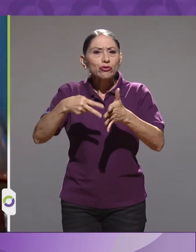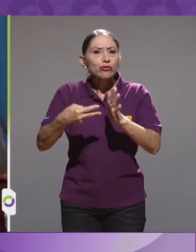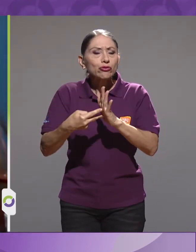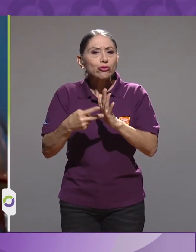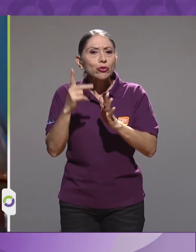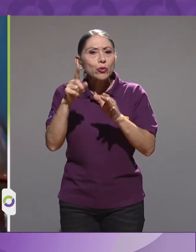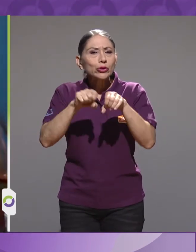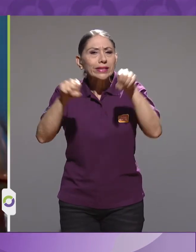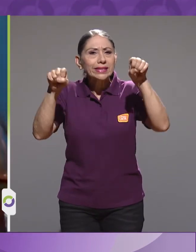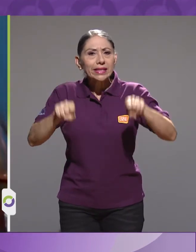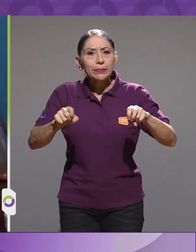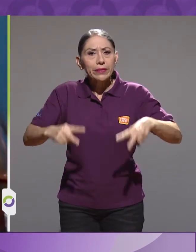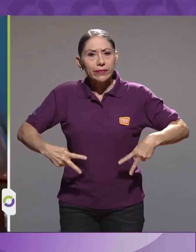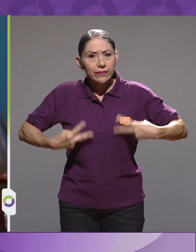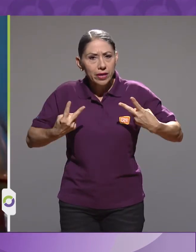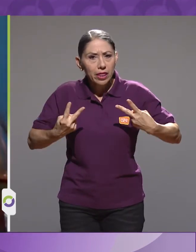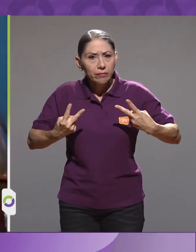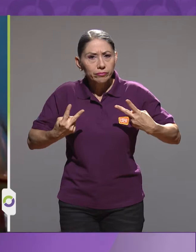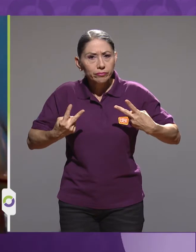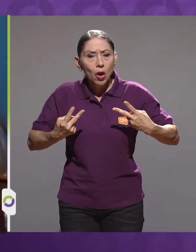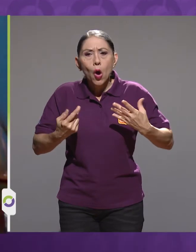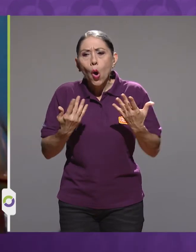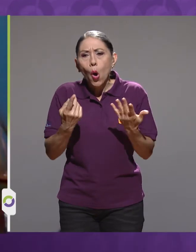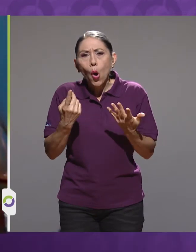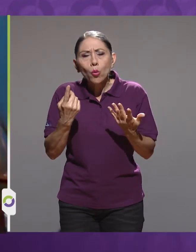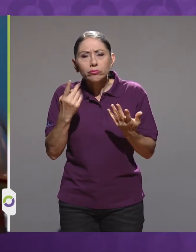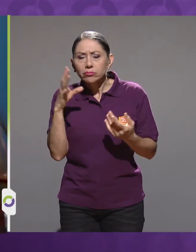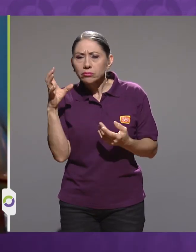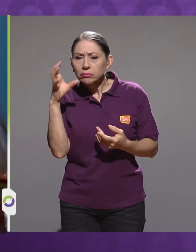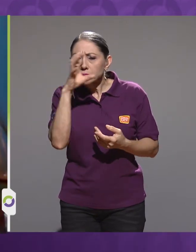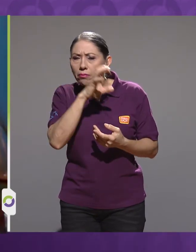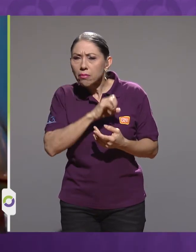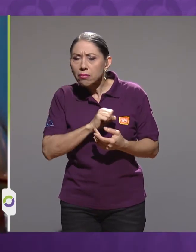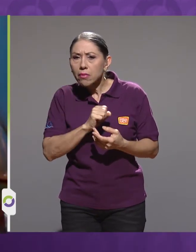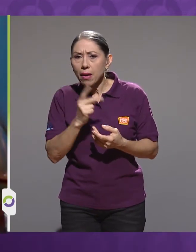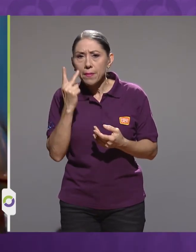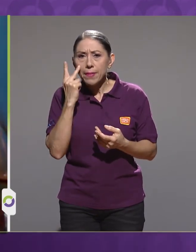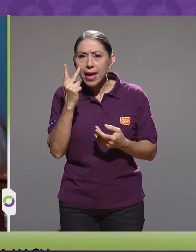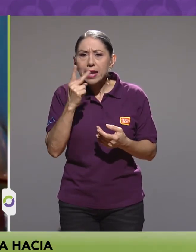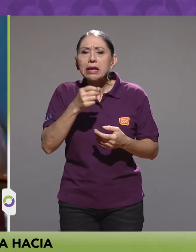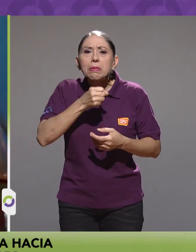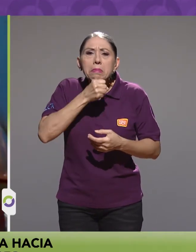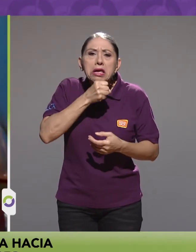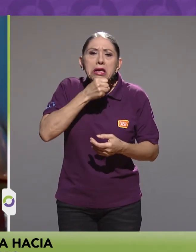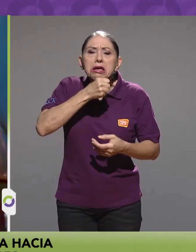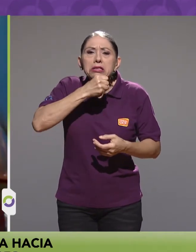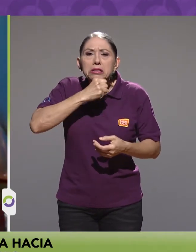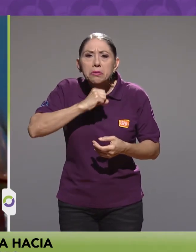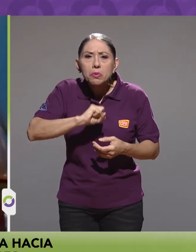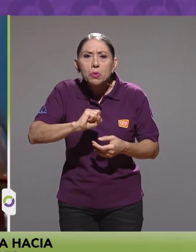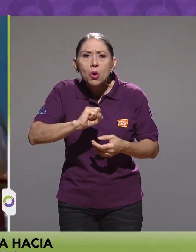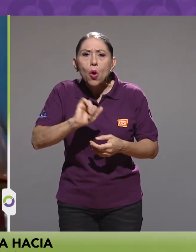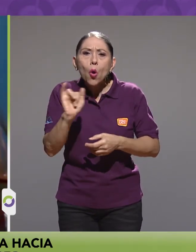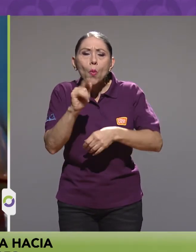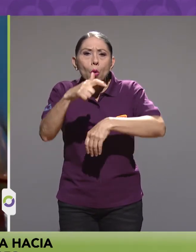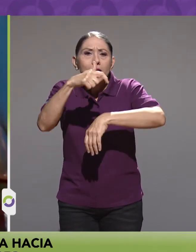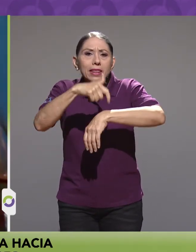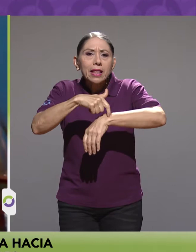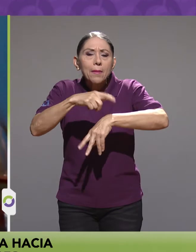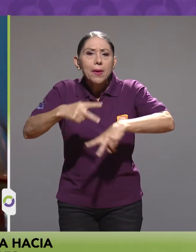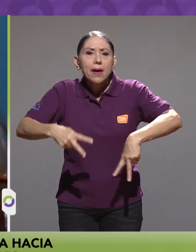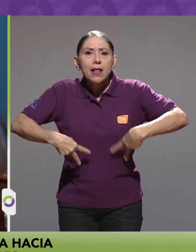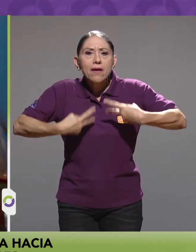un sistema de vida y a una imagen de lo que es la vejez y la etapa de la vejez, y como una etapa de la